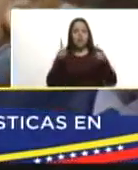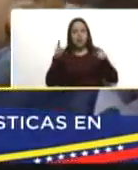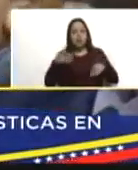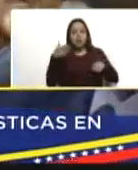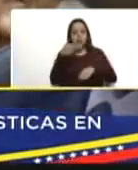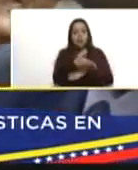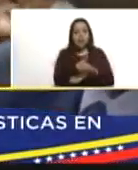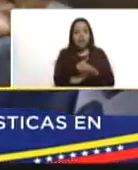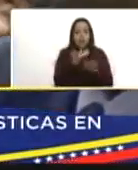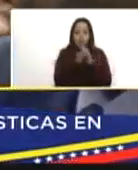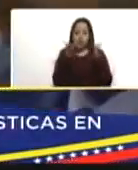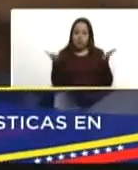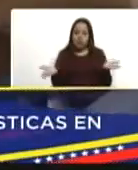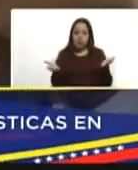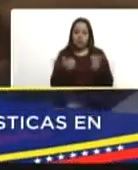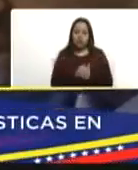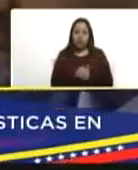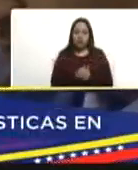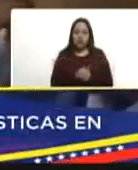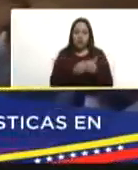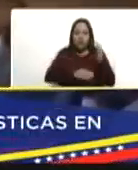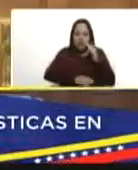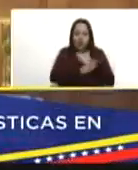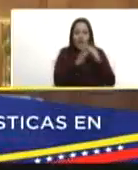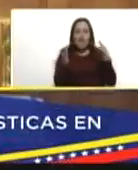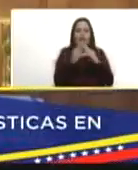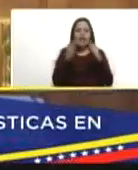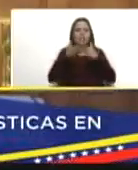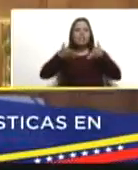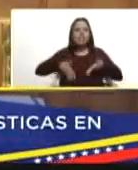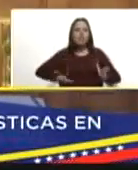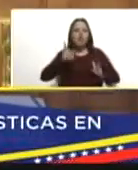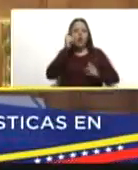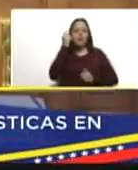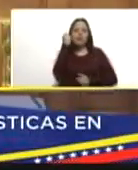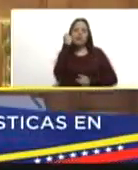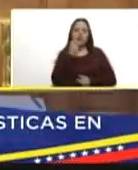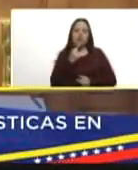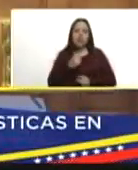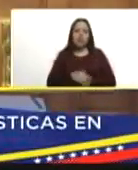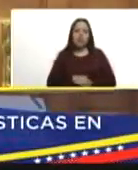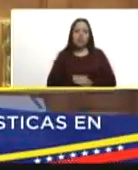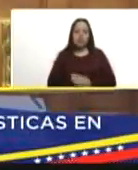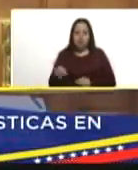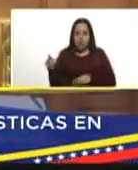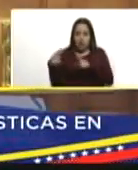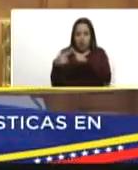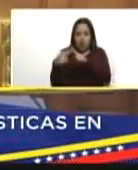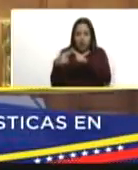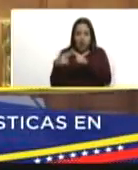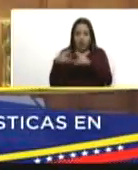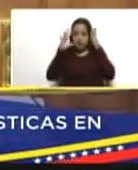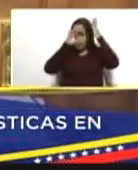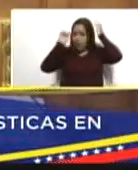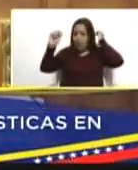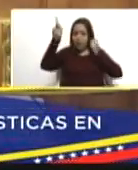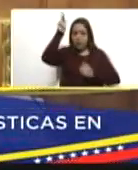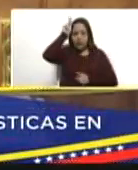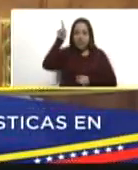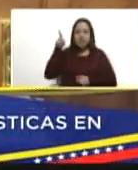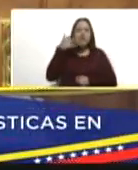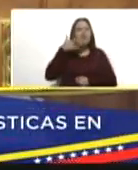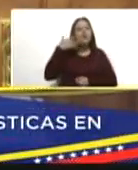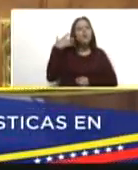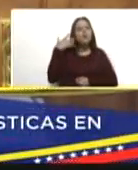cumaná ir a la casa natal de Antonio José de sucre a embajador del Perú no es un orgullo una